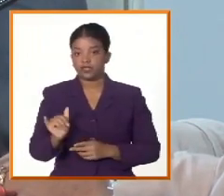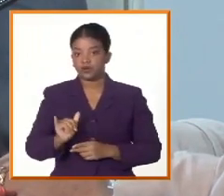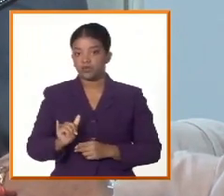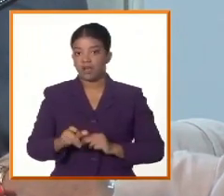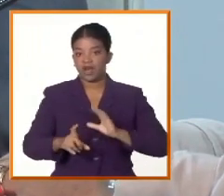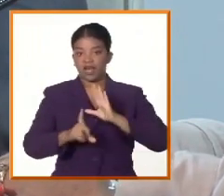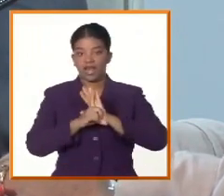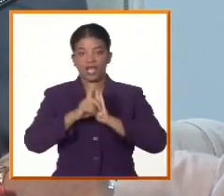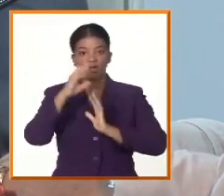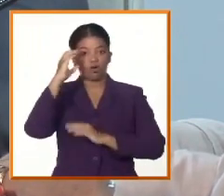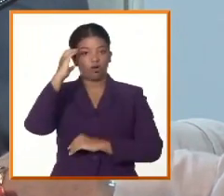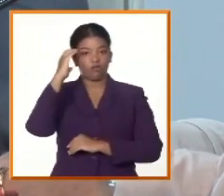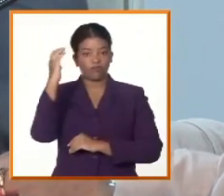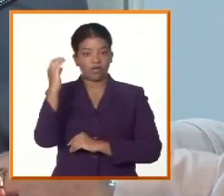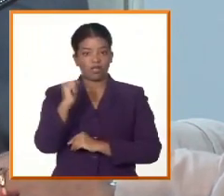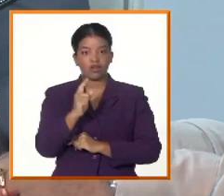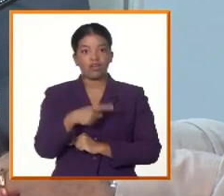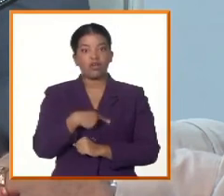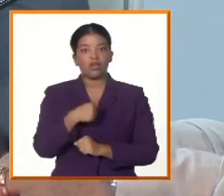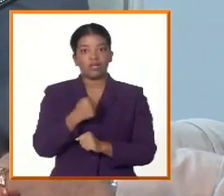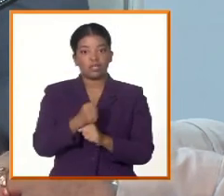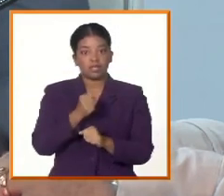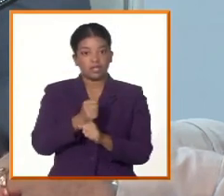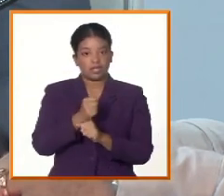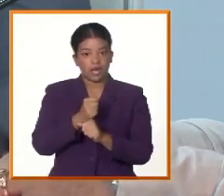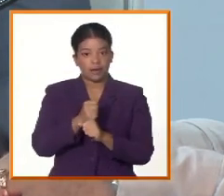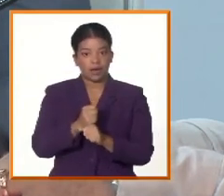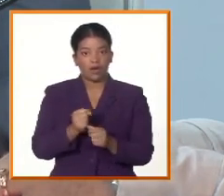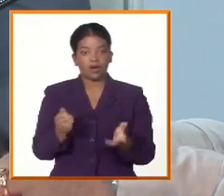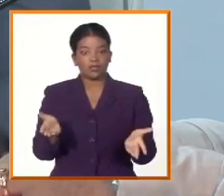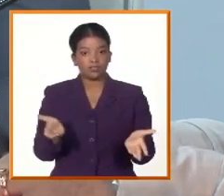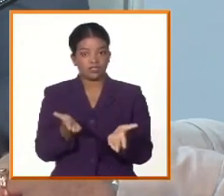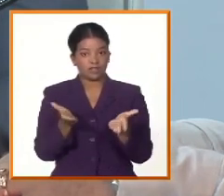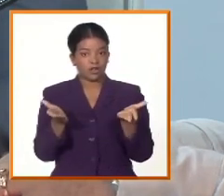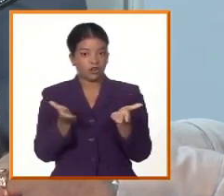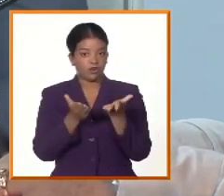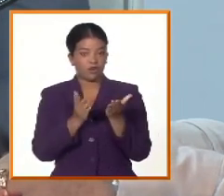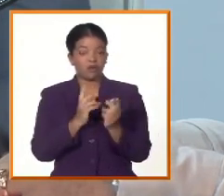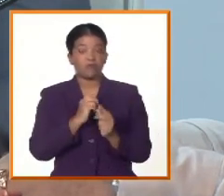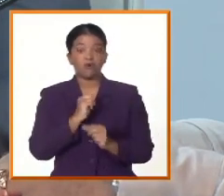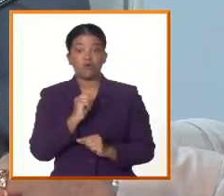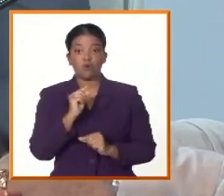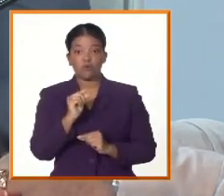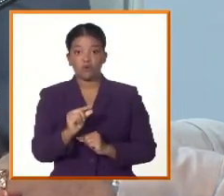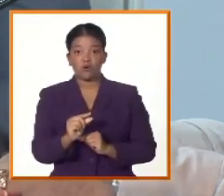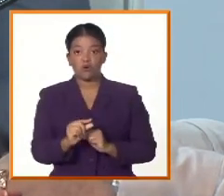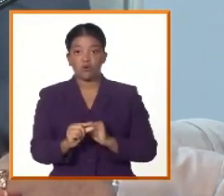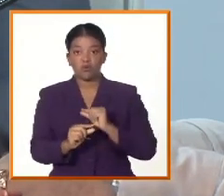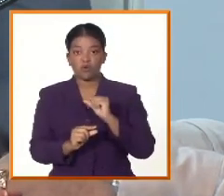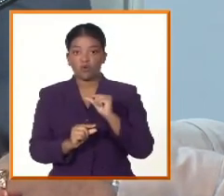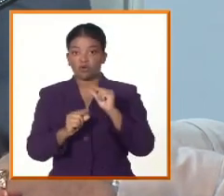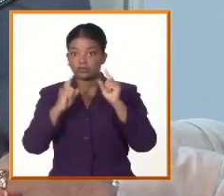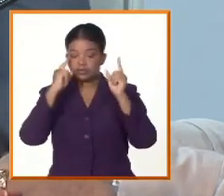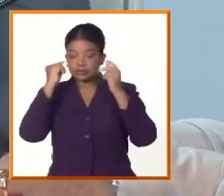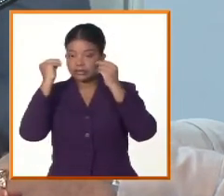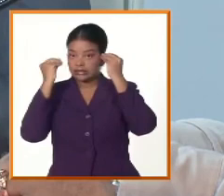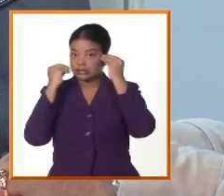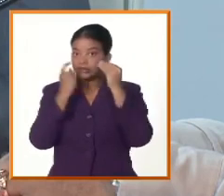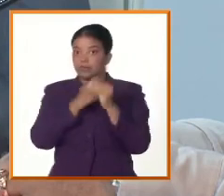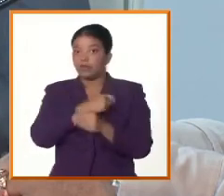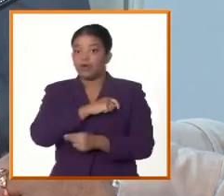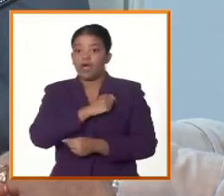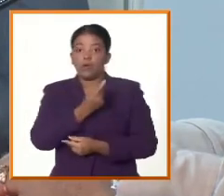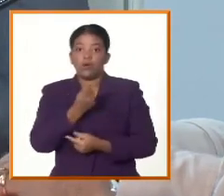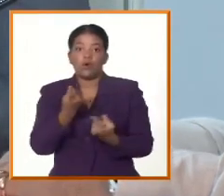territoriales tenemos un inmenso trabajo por desarrollar en función de desactivación poco a poco paulatinamente esa gran preocupación que tienen los cubanos por tener